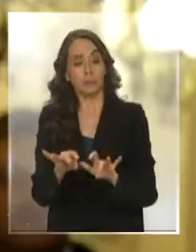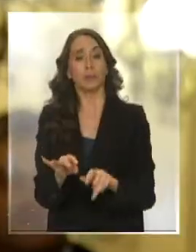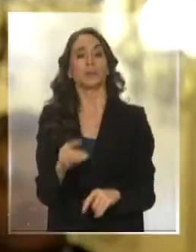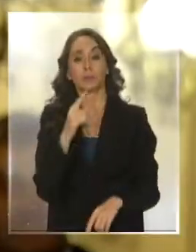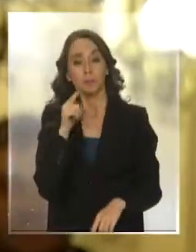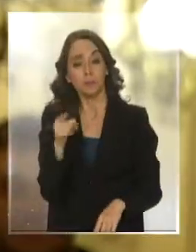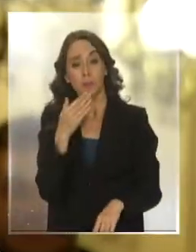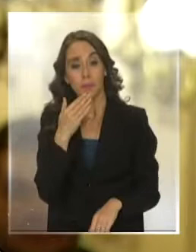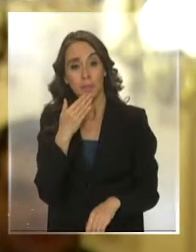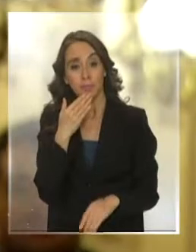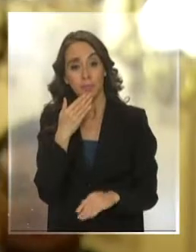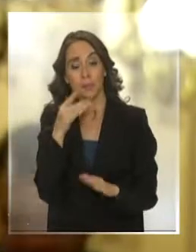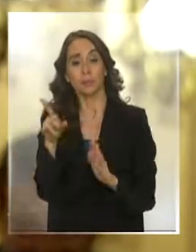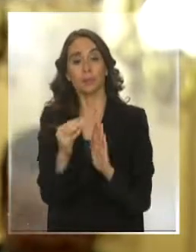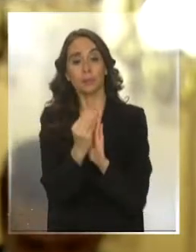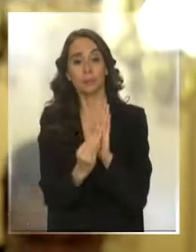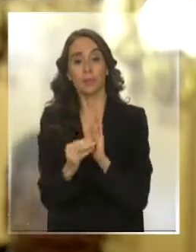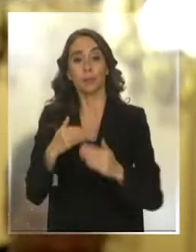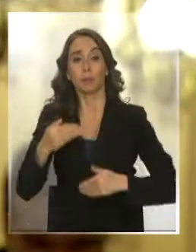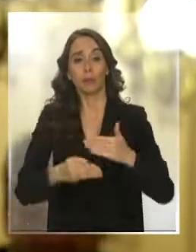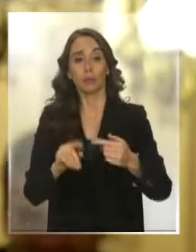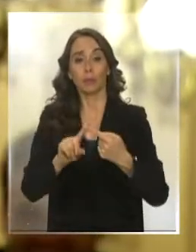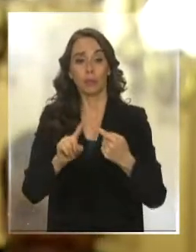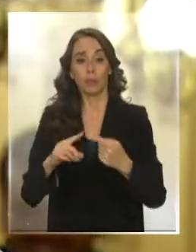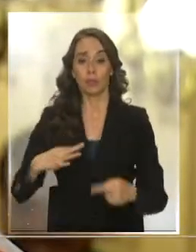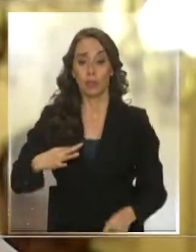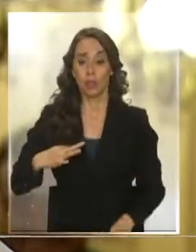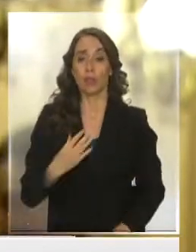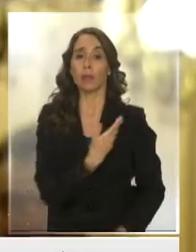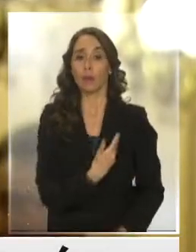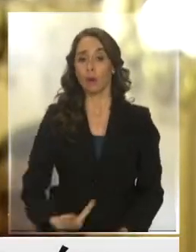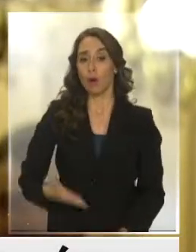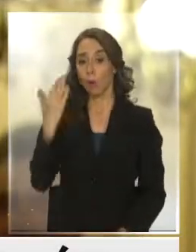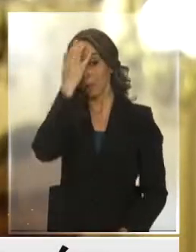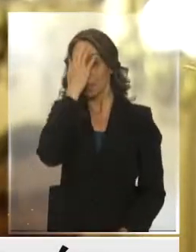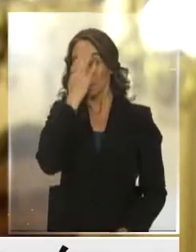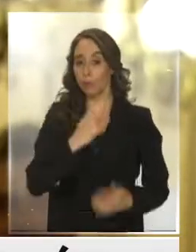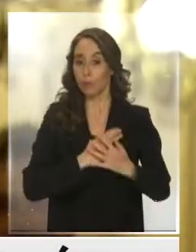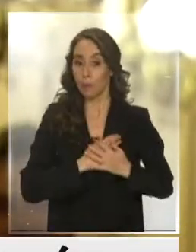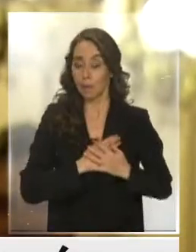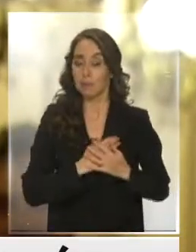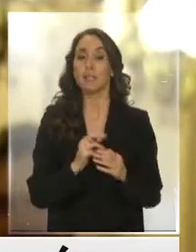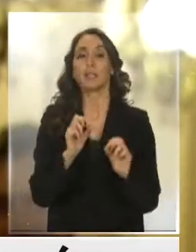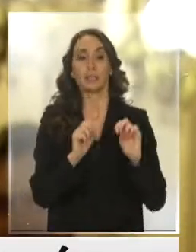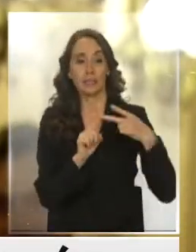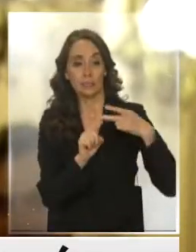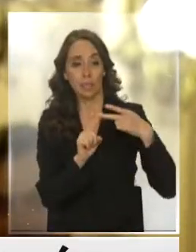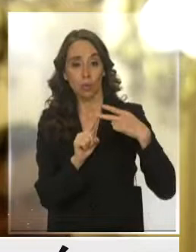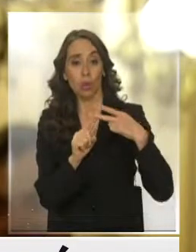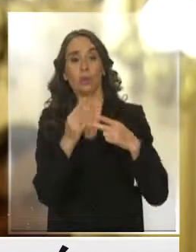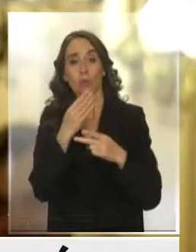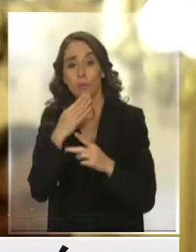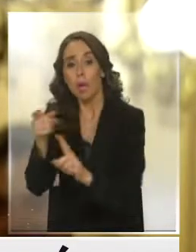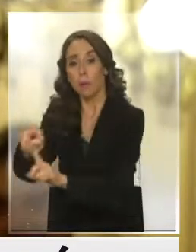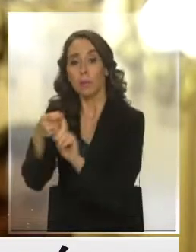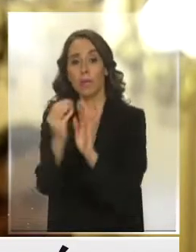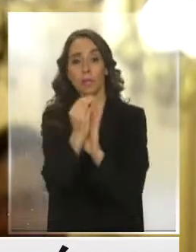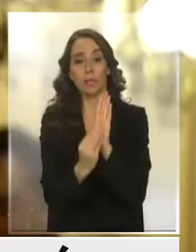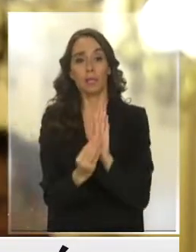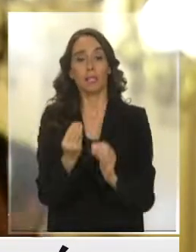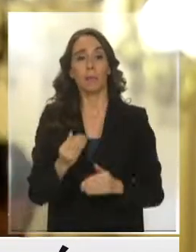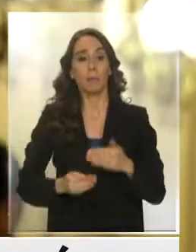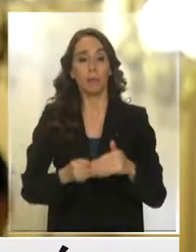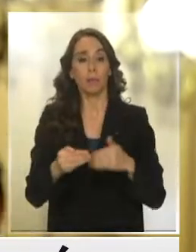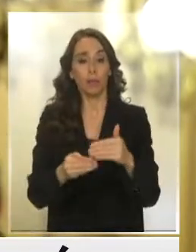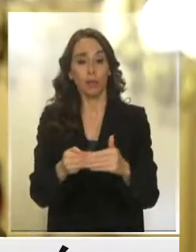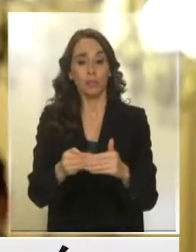ocurrió en el proceso de participación ciudadana de la administración anterior. Segundo, que se valore y se considere también lo que ocurra en este proceso